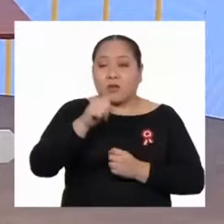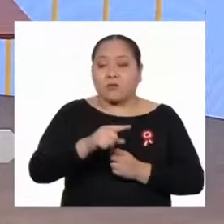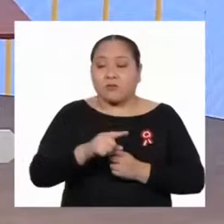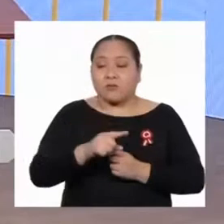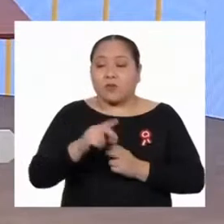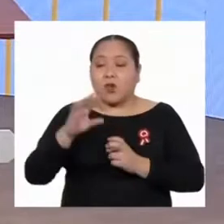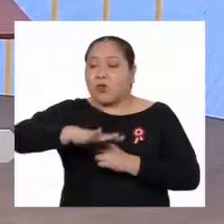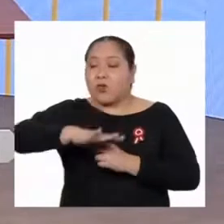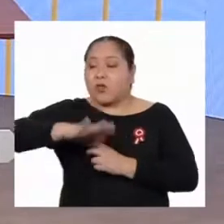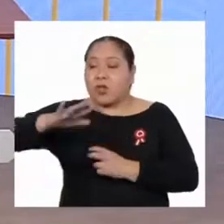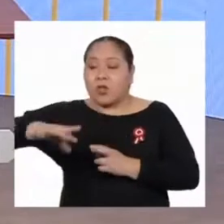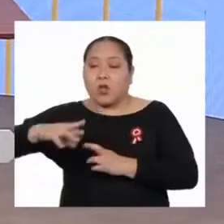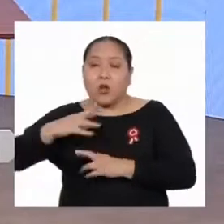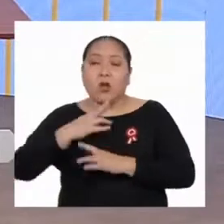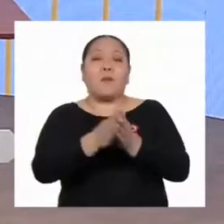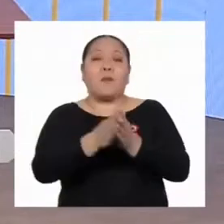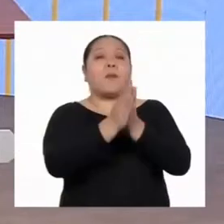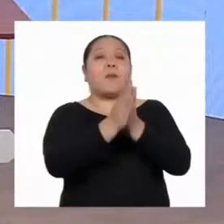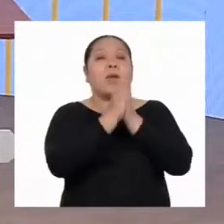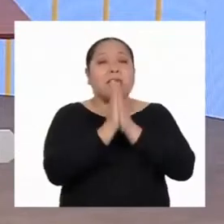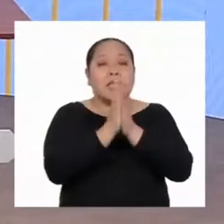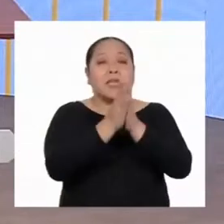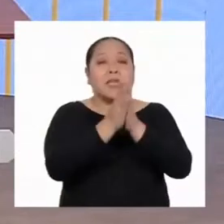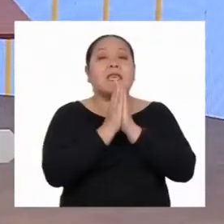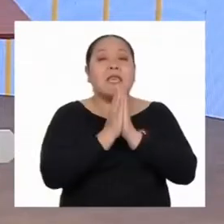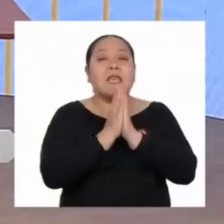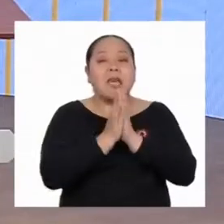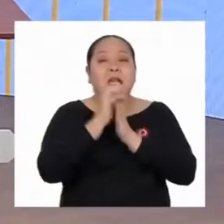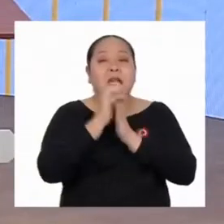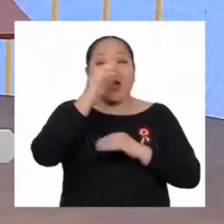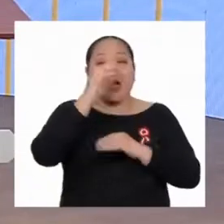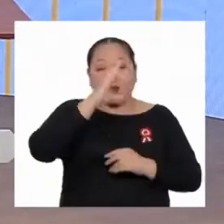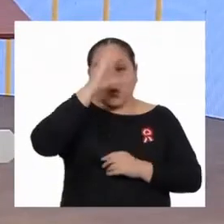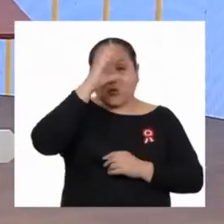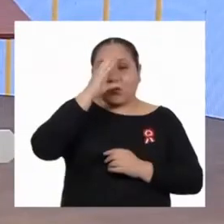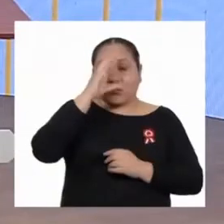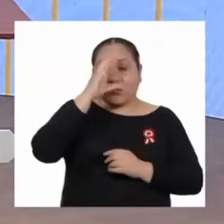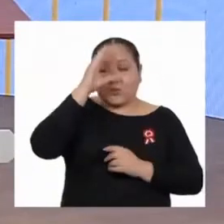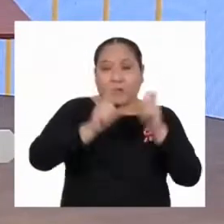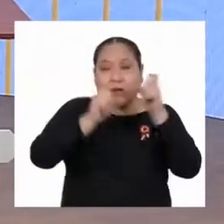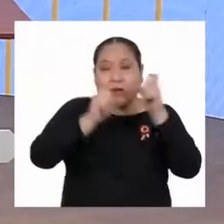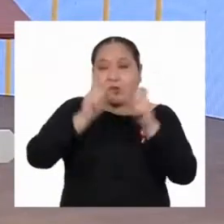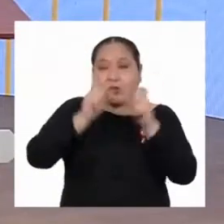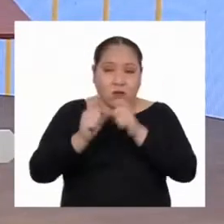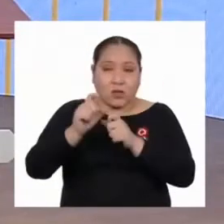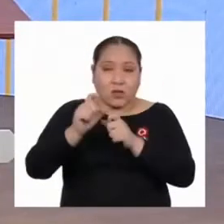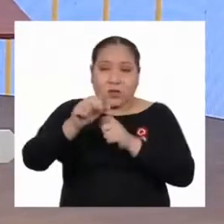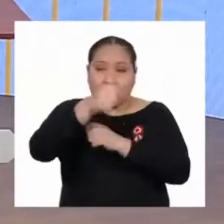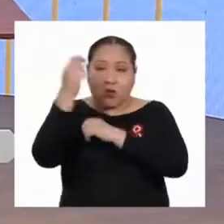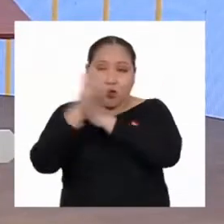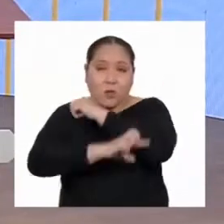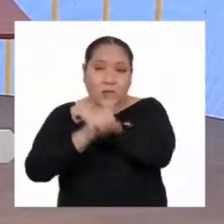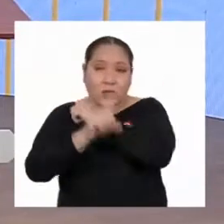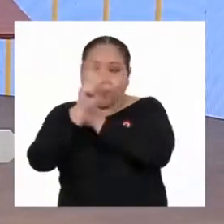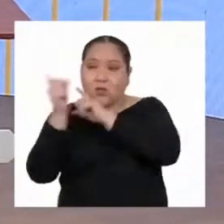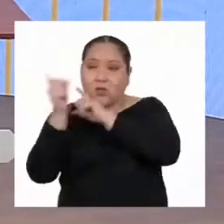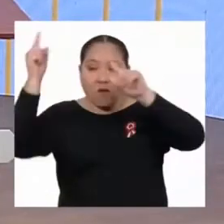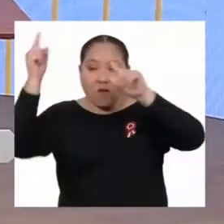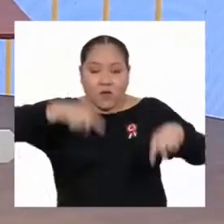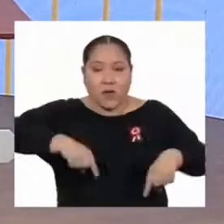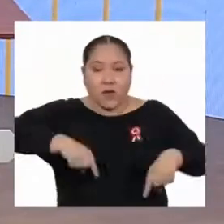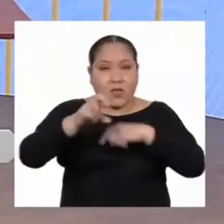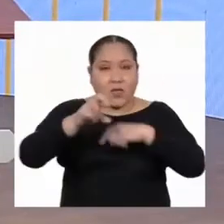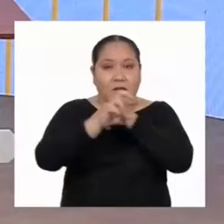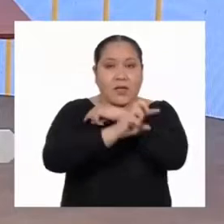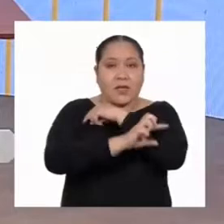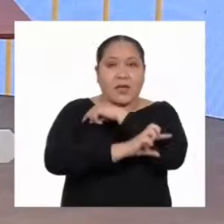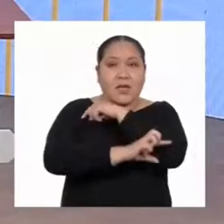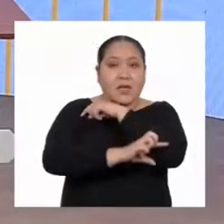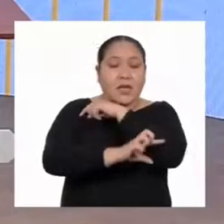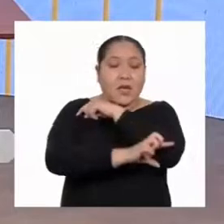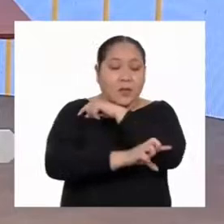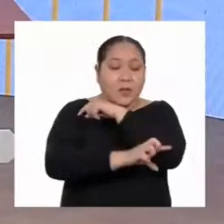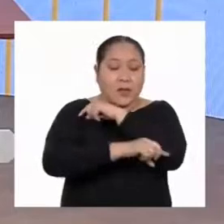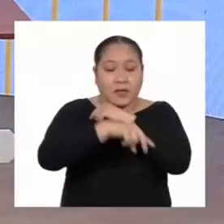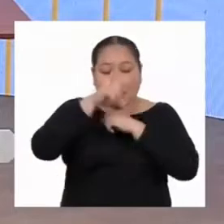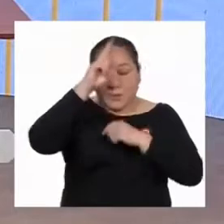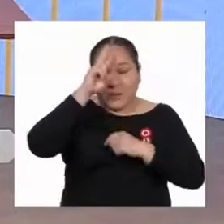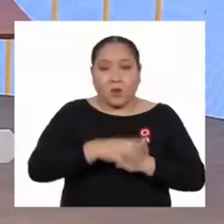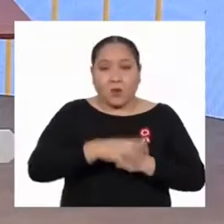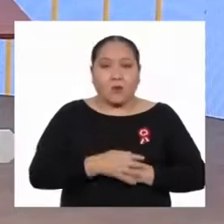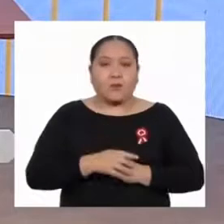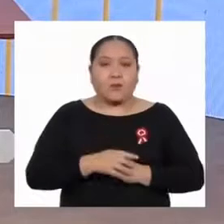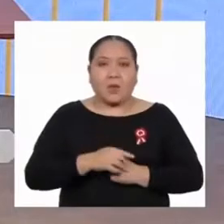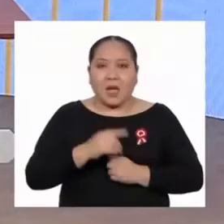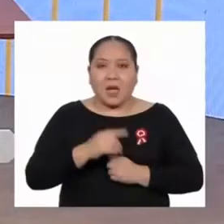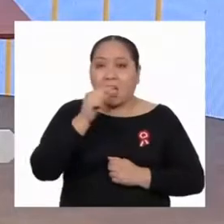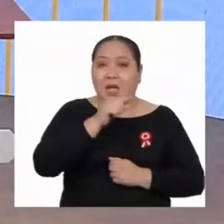que pedía a los extranjeros que no vengan al Perú. Entonces, él le planteó al niño que pensara sobre